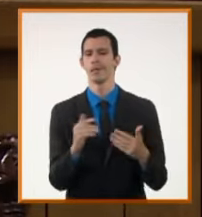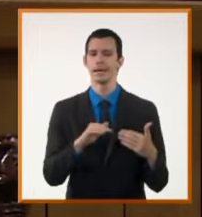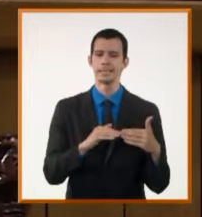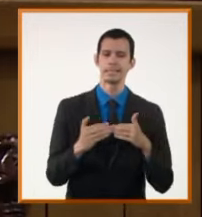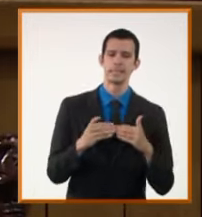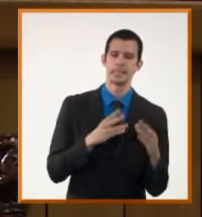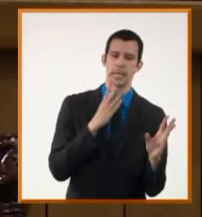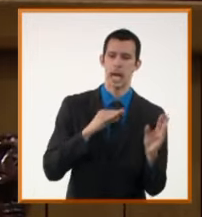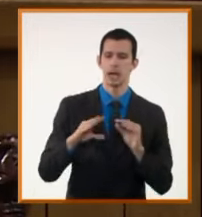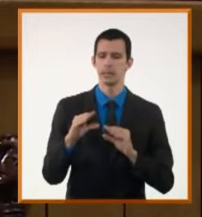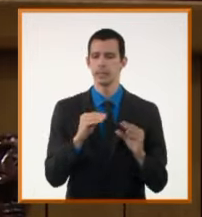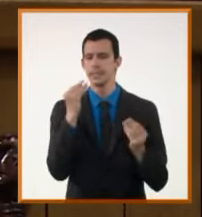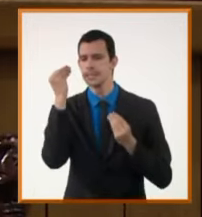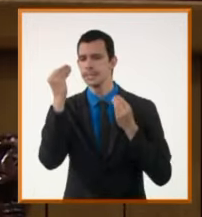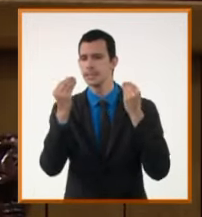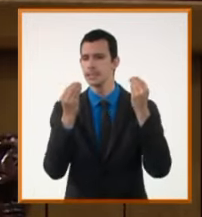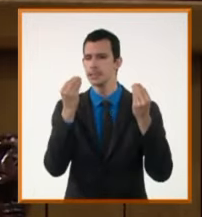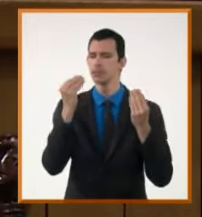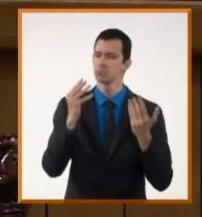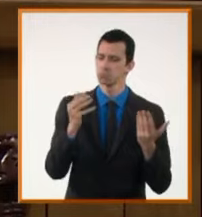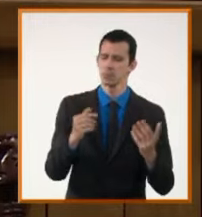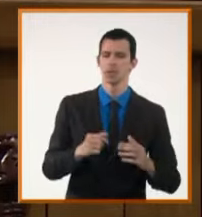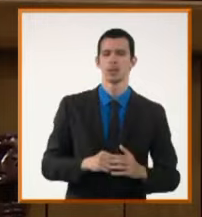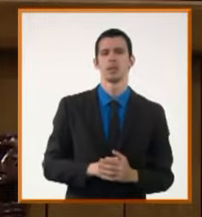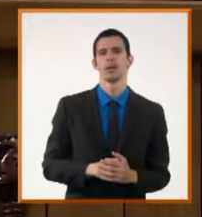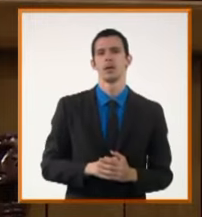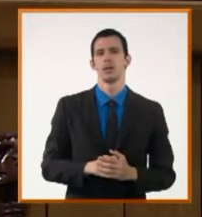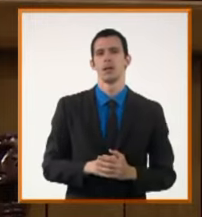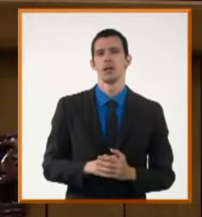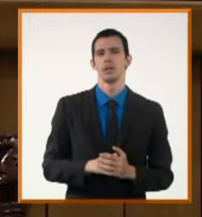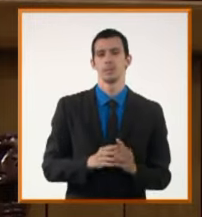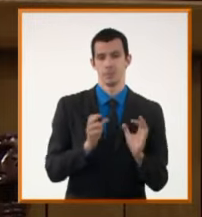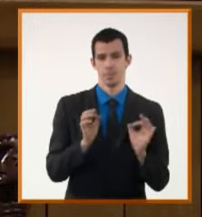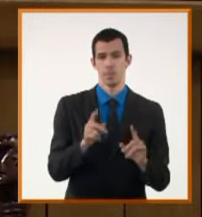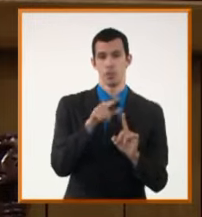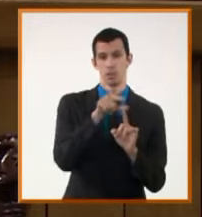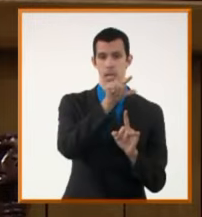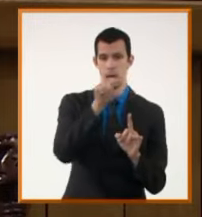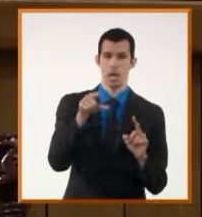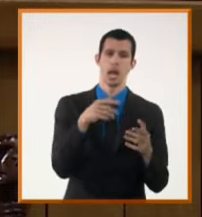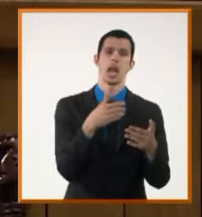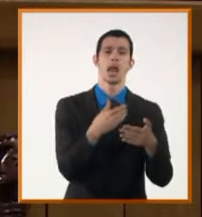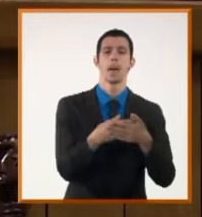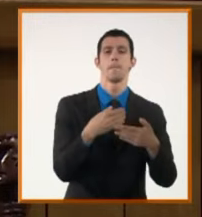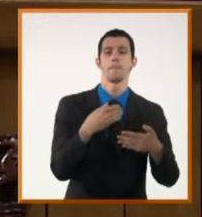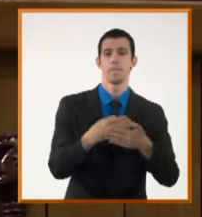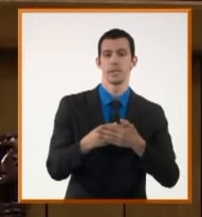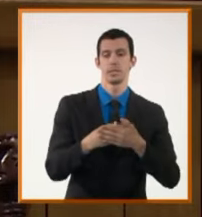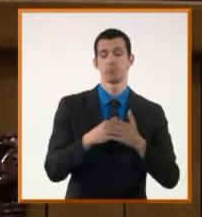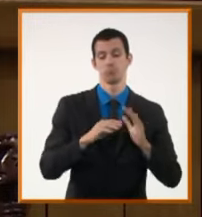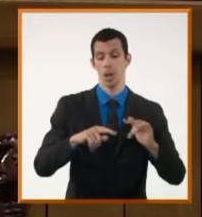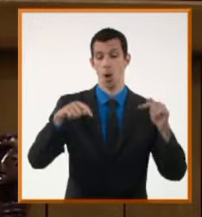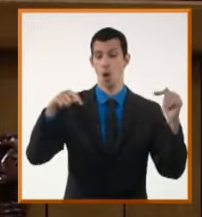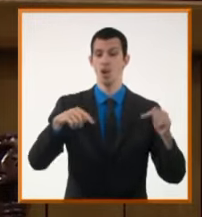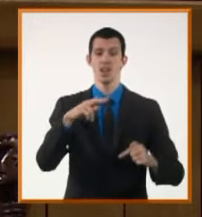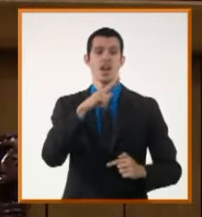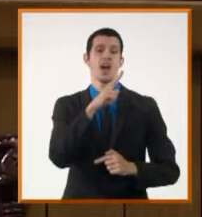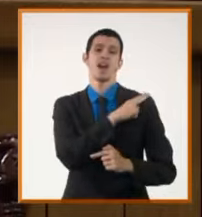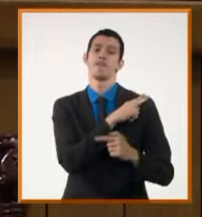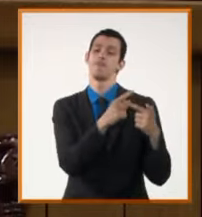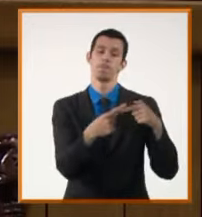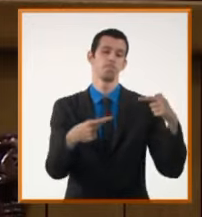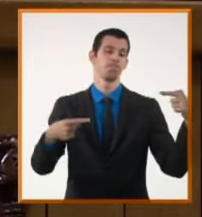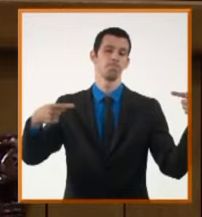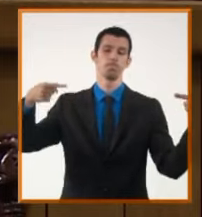este país. Hoy el rector, por así decirlo, es el Ministerio de Economía. Hay que sacar urgente eso